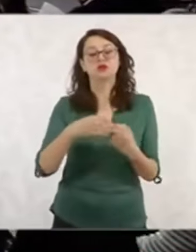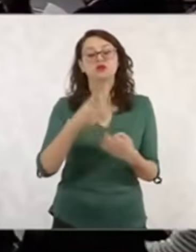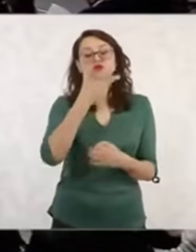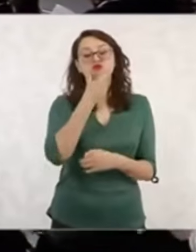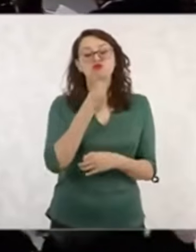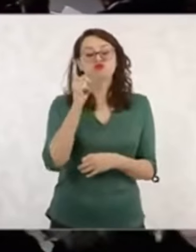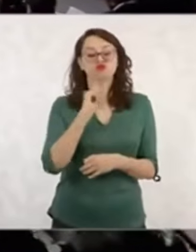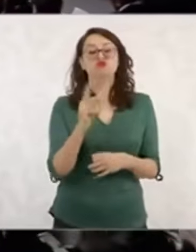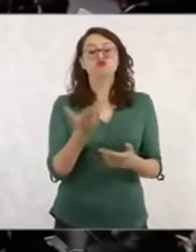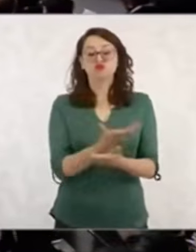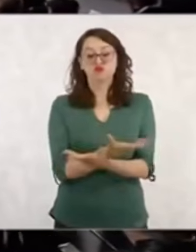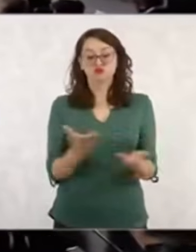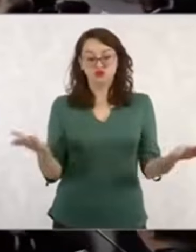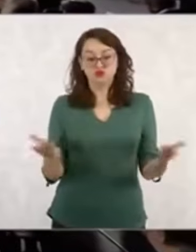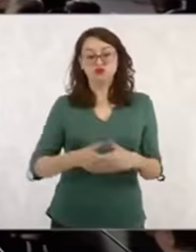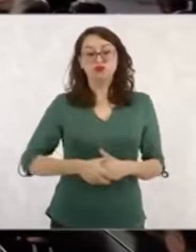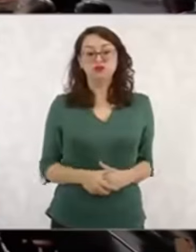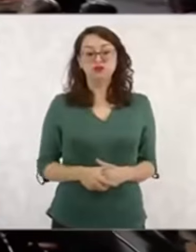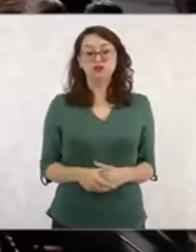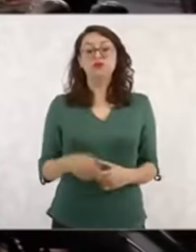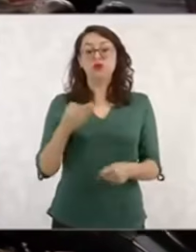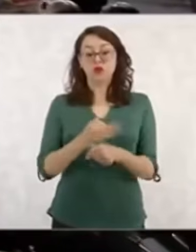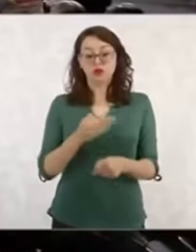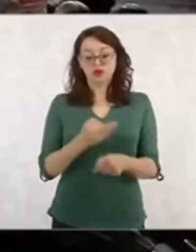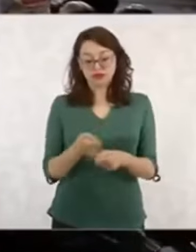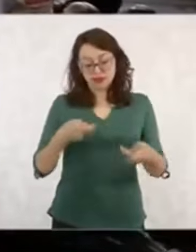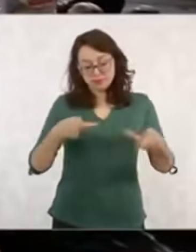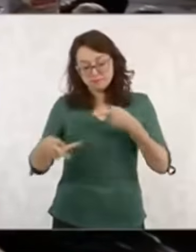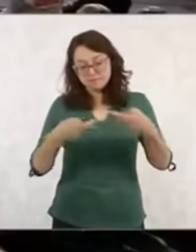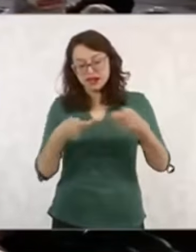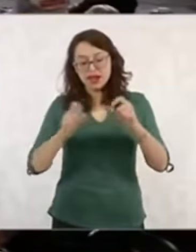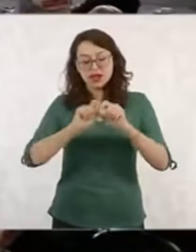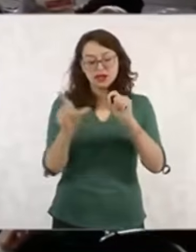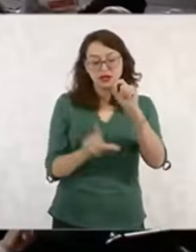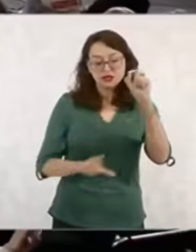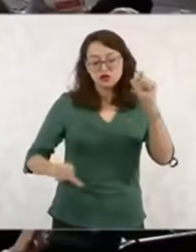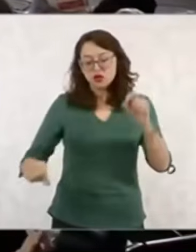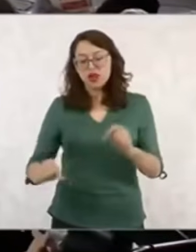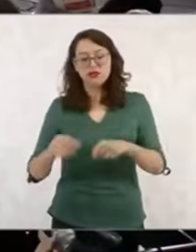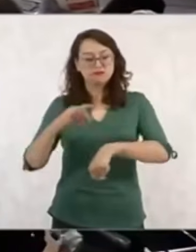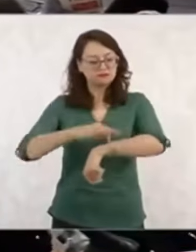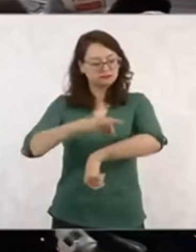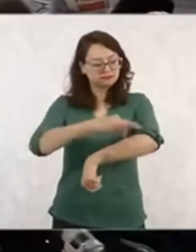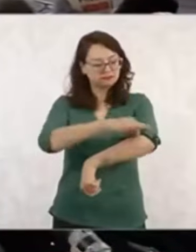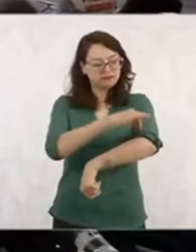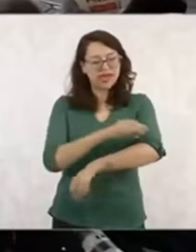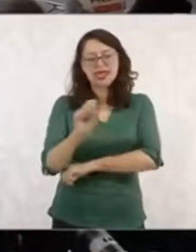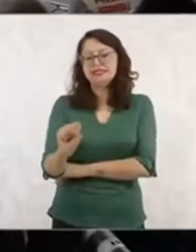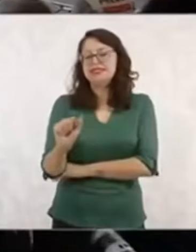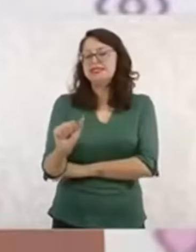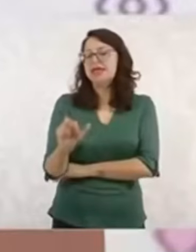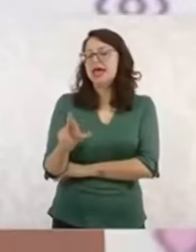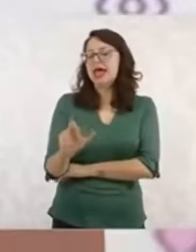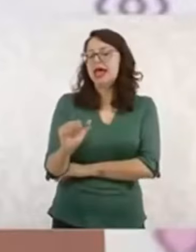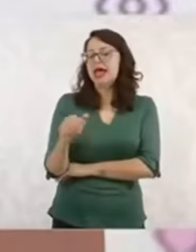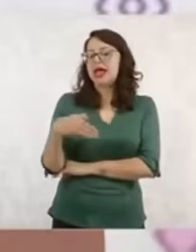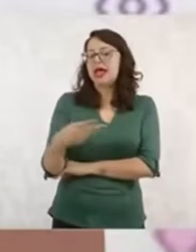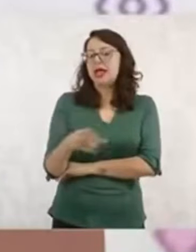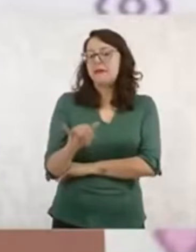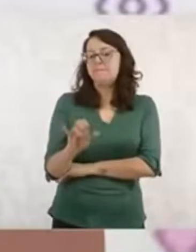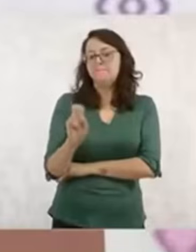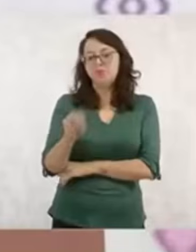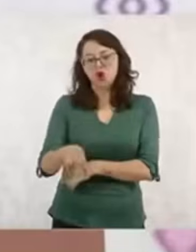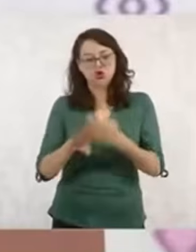comentar acerca de la Estrategia Nacional de Atención al Sarampión. Quiero